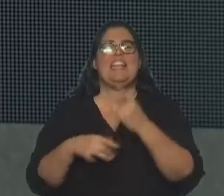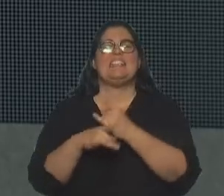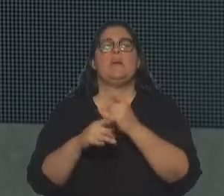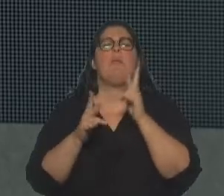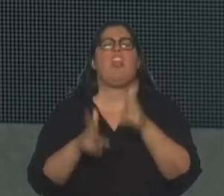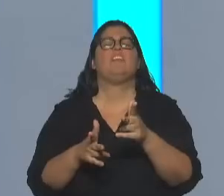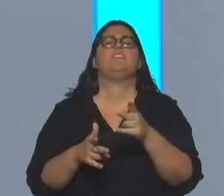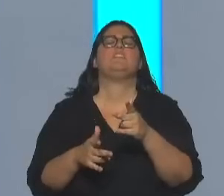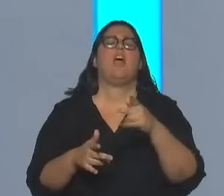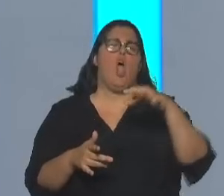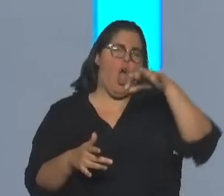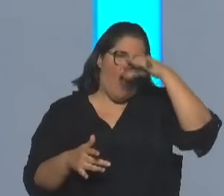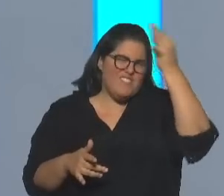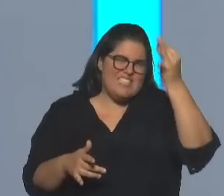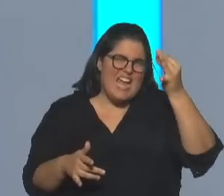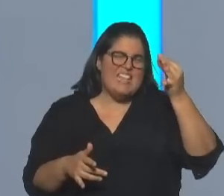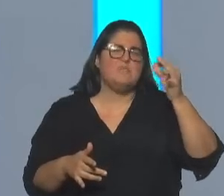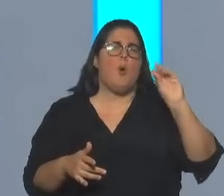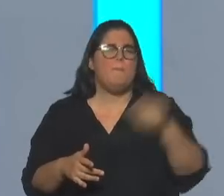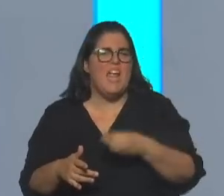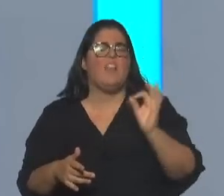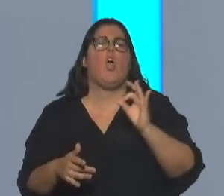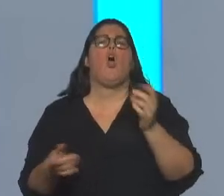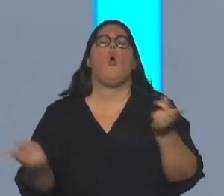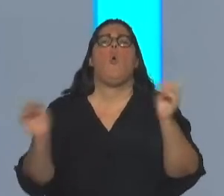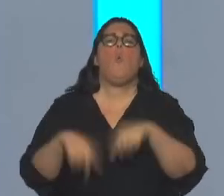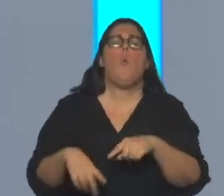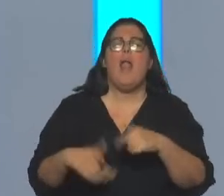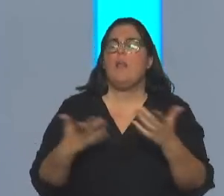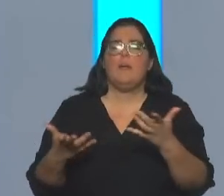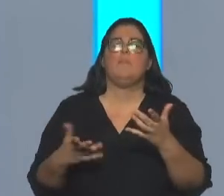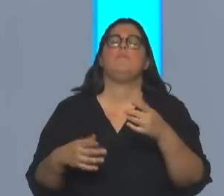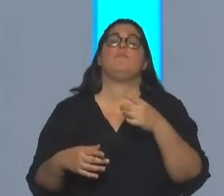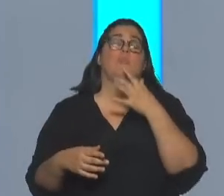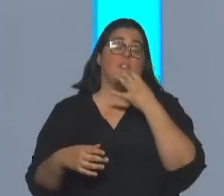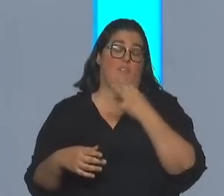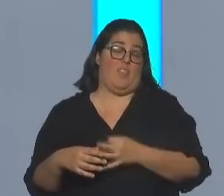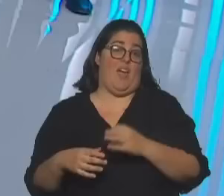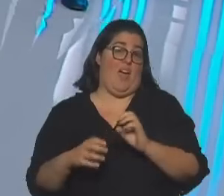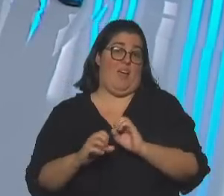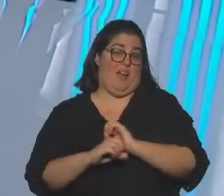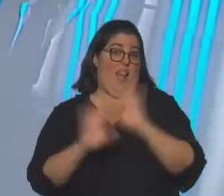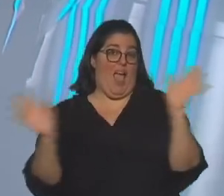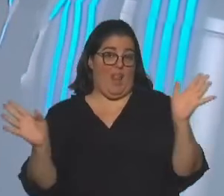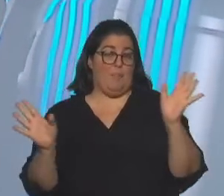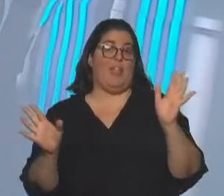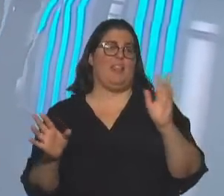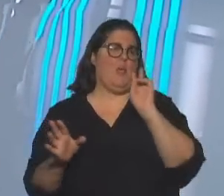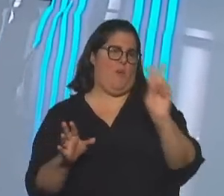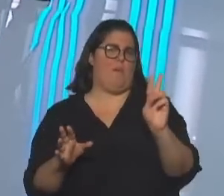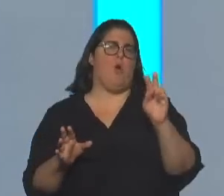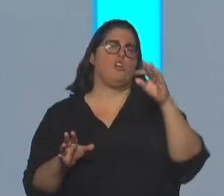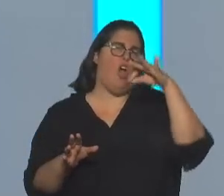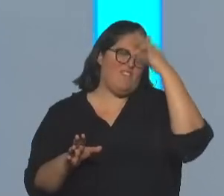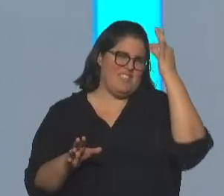efectivamente están retomando los progresismos, ¿no? Y creo que acá hay un poco de todo. O sea, claramente vemos una reacción muy fuerte hacia el oficialismo, volcada